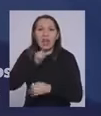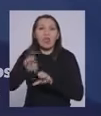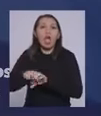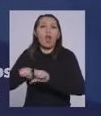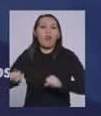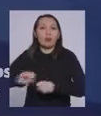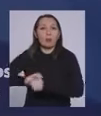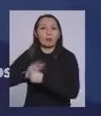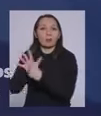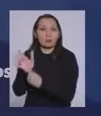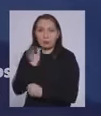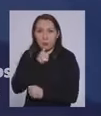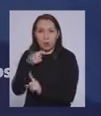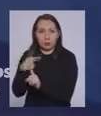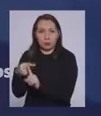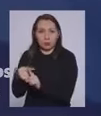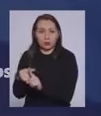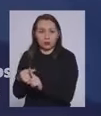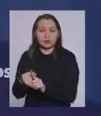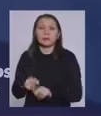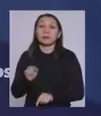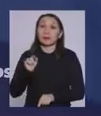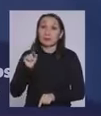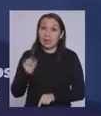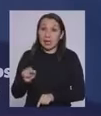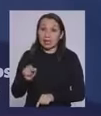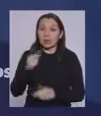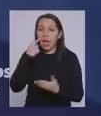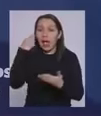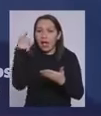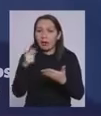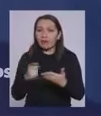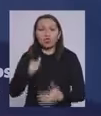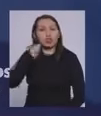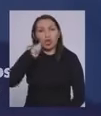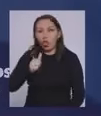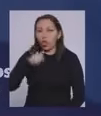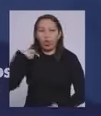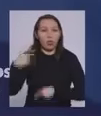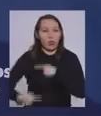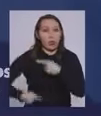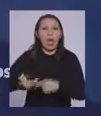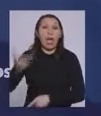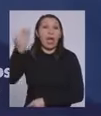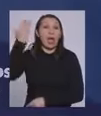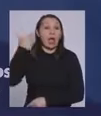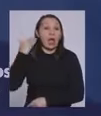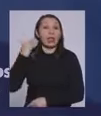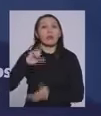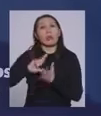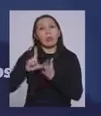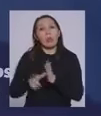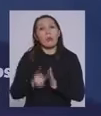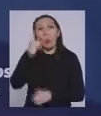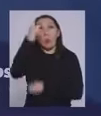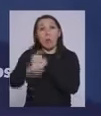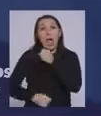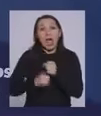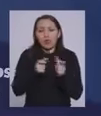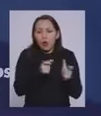la PCR positiva. Eso se revisa día a día. Antiguamente eso demoraba un